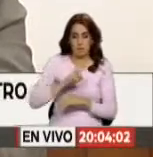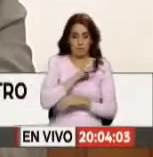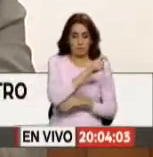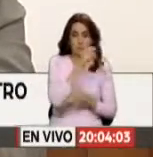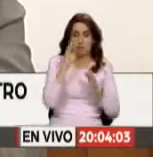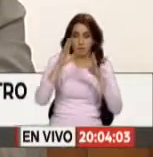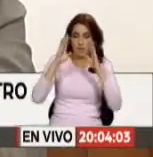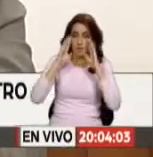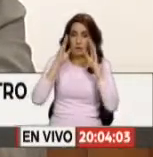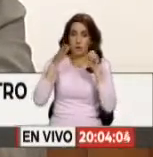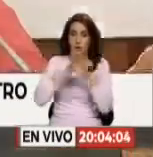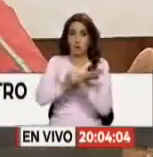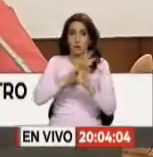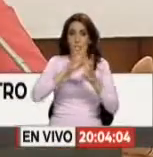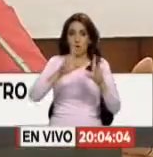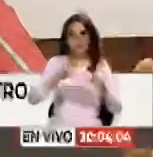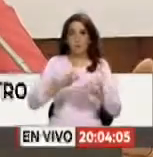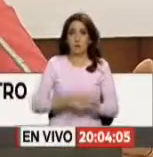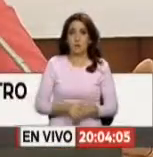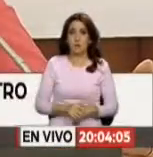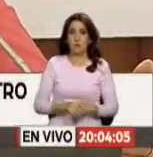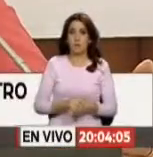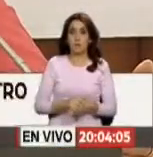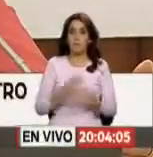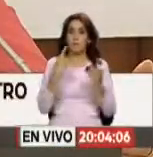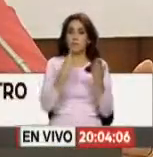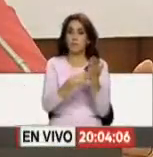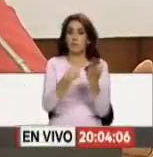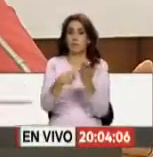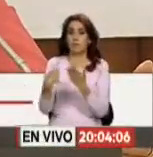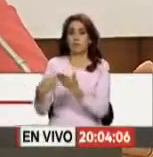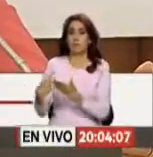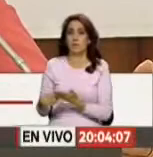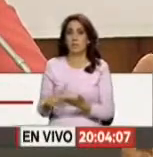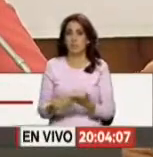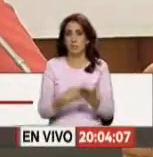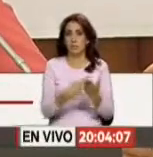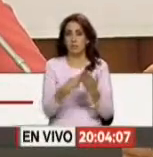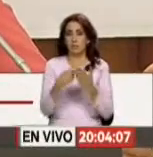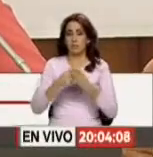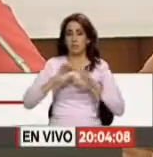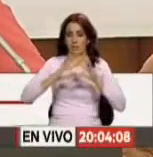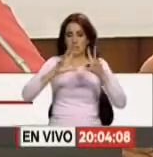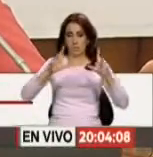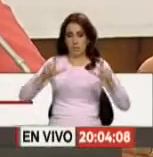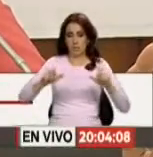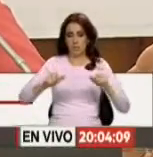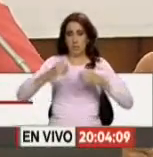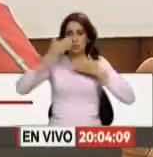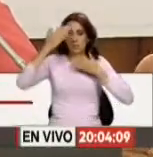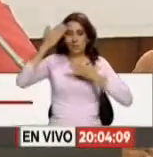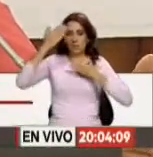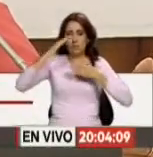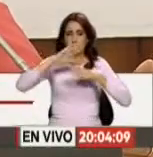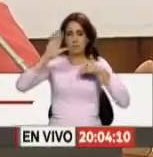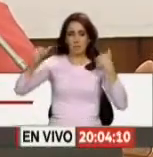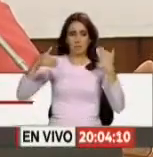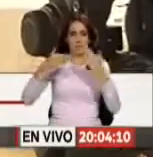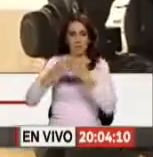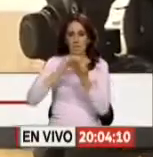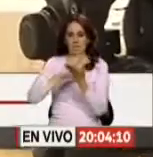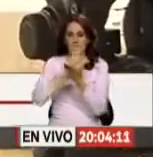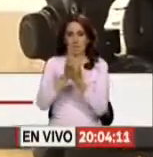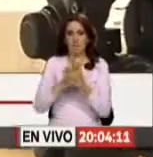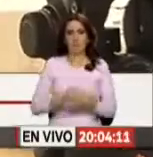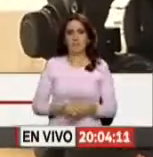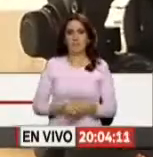para combatir la corrupción. El combate a la corrupción sí es una política establecida para todas las asambleas. A